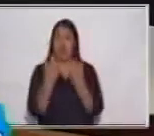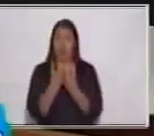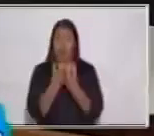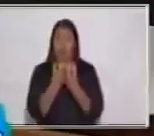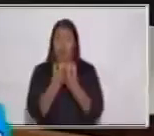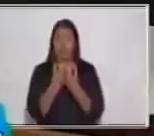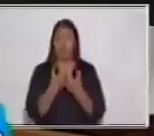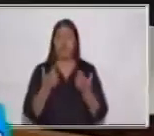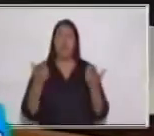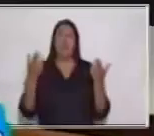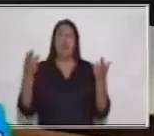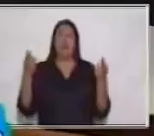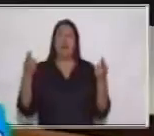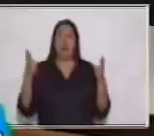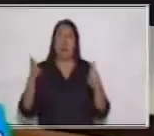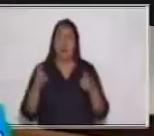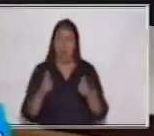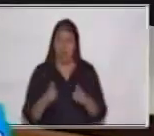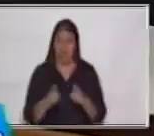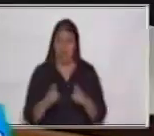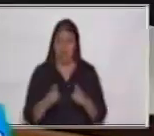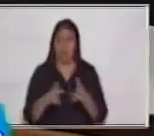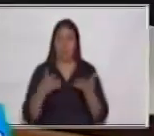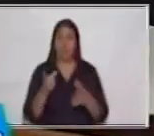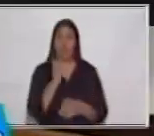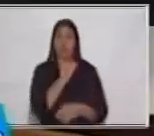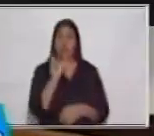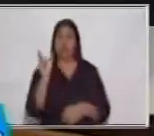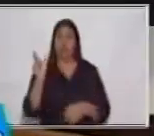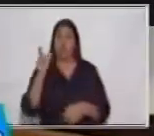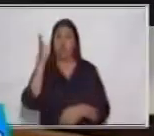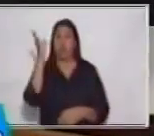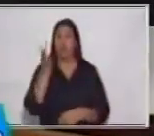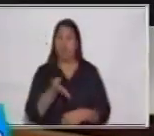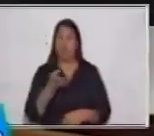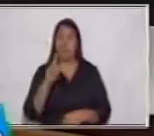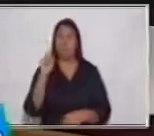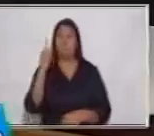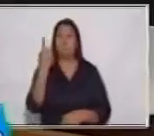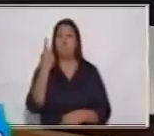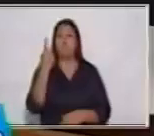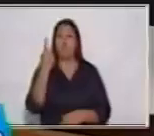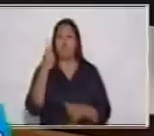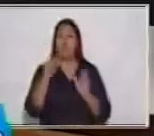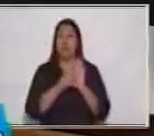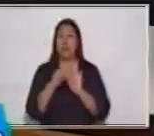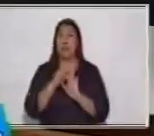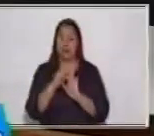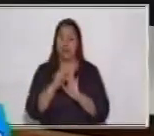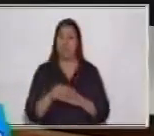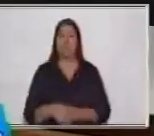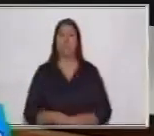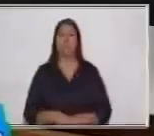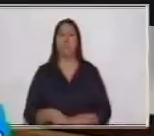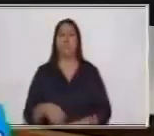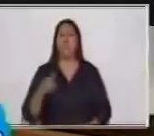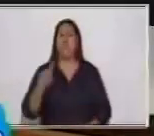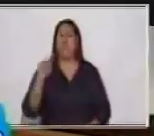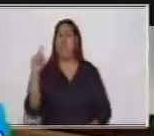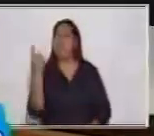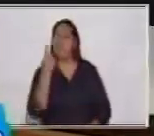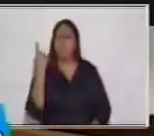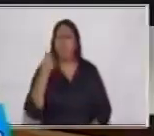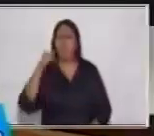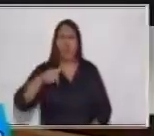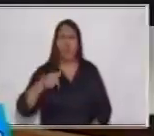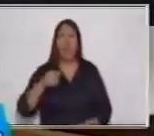ecuaciones fraccionarias de primer grado. ¿Qué es importante el día de hoy y todos los días? Lavarse